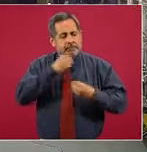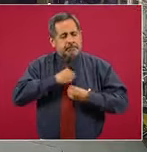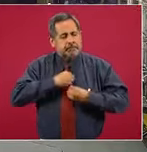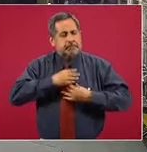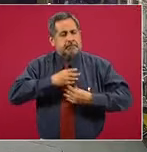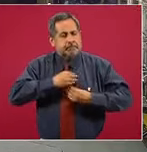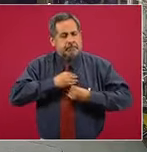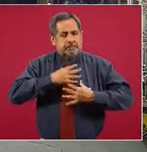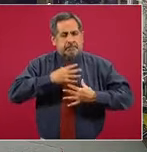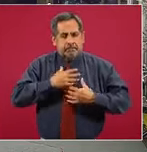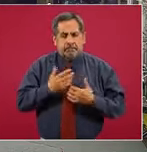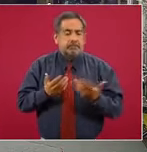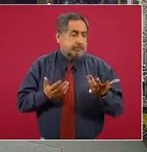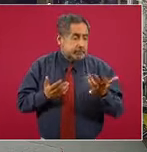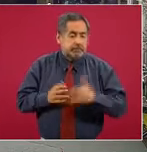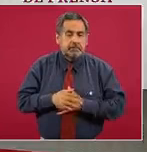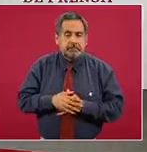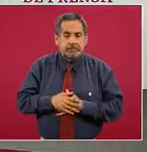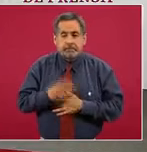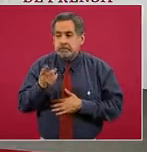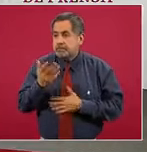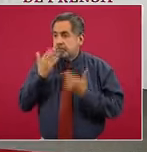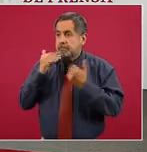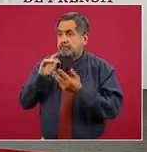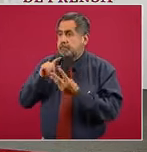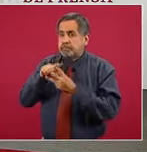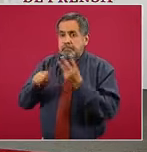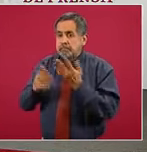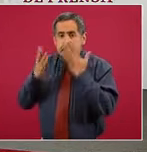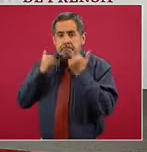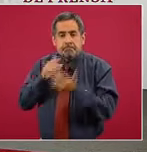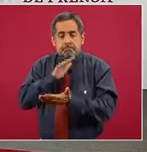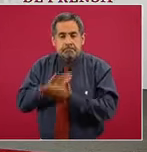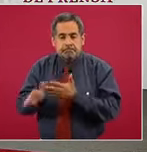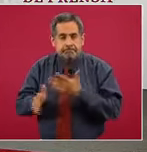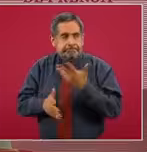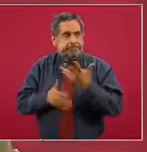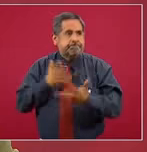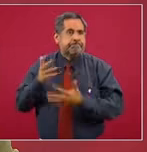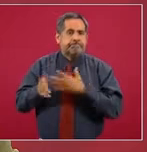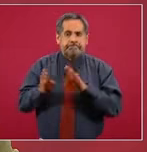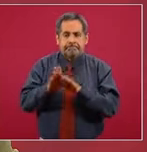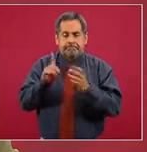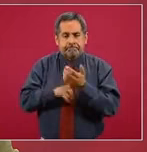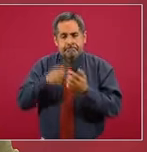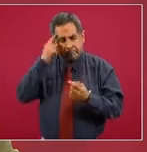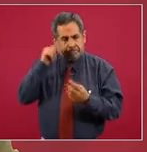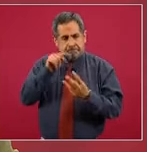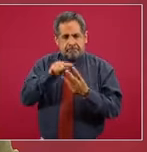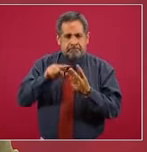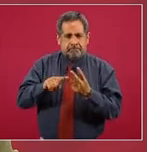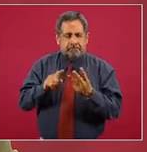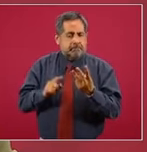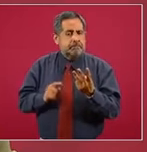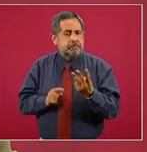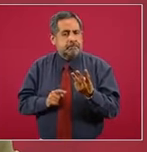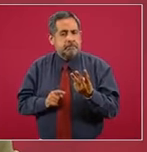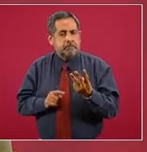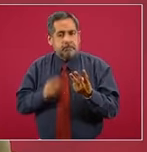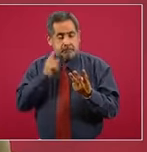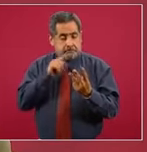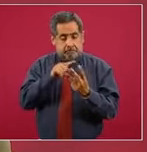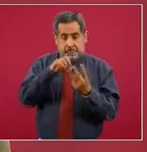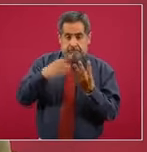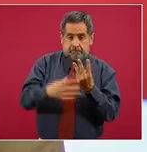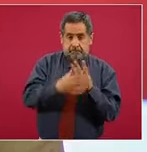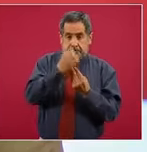impulsando de aire. Entonces, ante este desabasto, digamos que los medicamentos principales que se usan para el